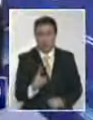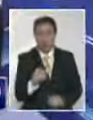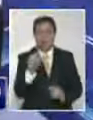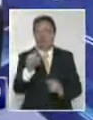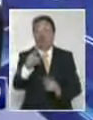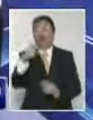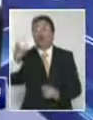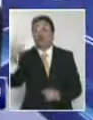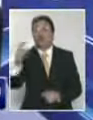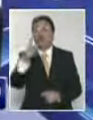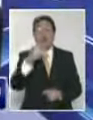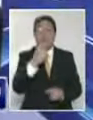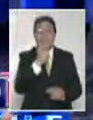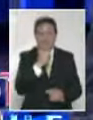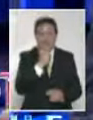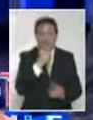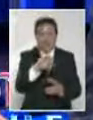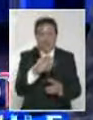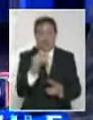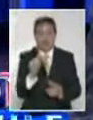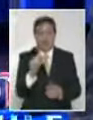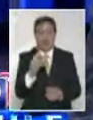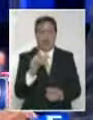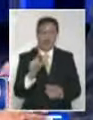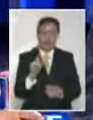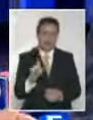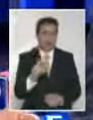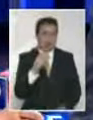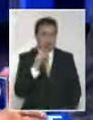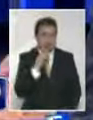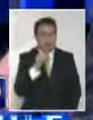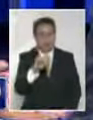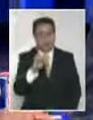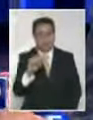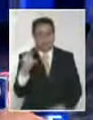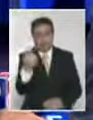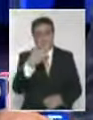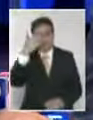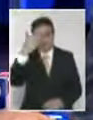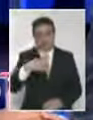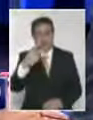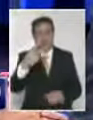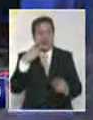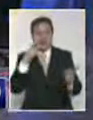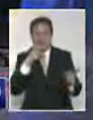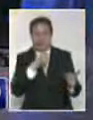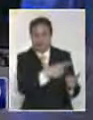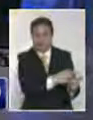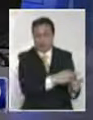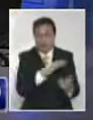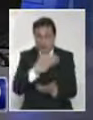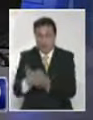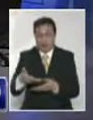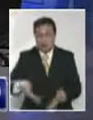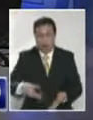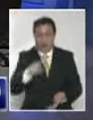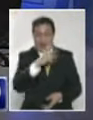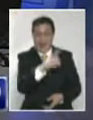otros colegas probablemente que... No, de otros colegas no. Había gente que estaba convencida de lo que estaba pasando. Mira, el caso de Víctor. El caso de Víctor hasta el día de hoy